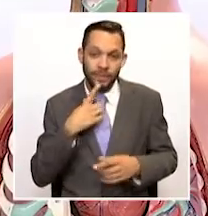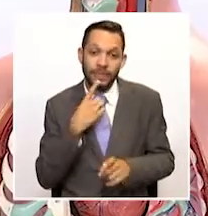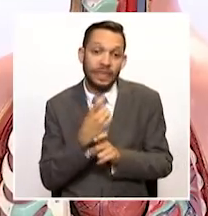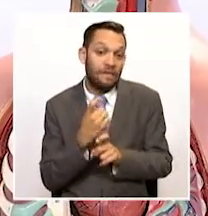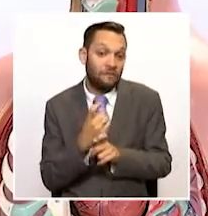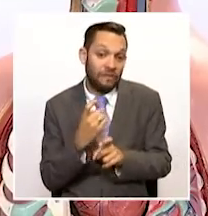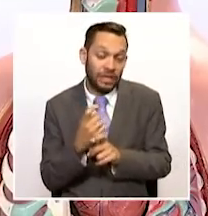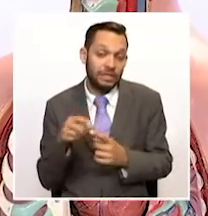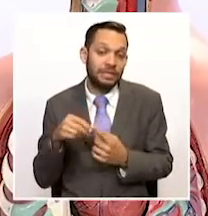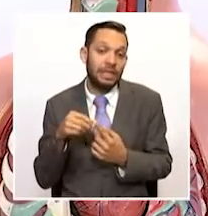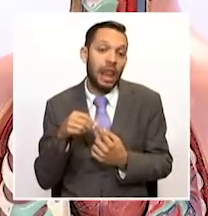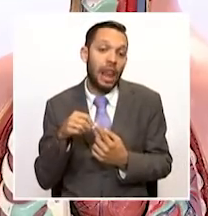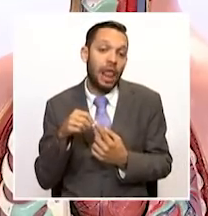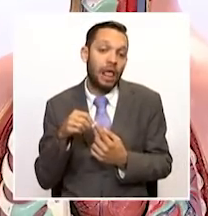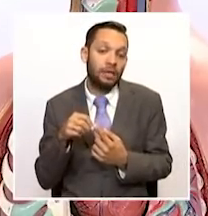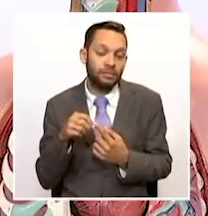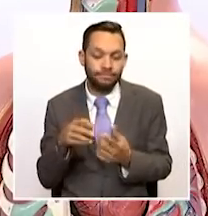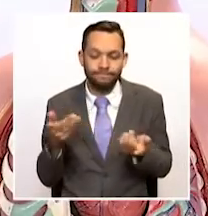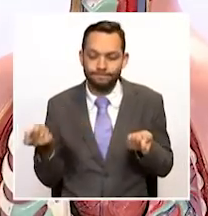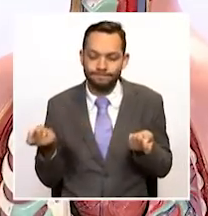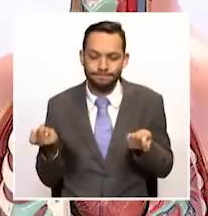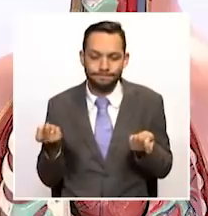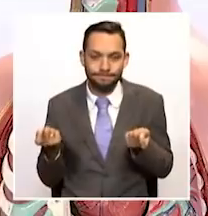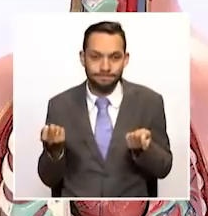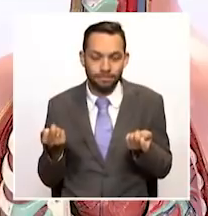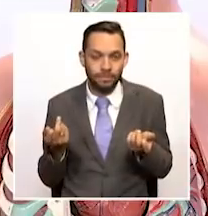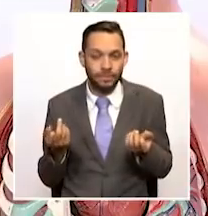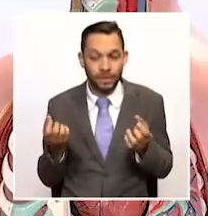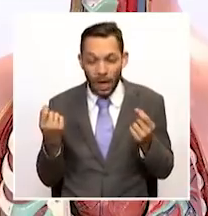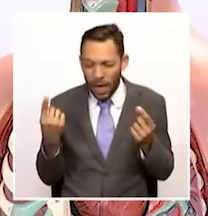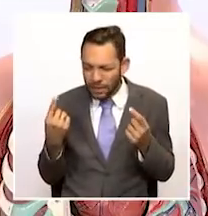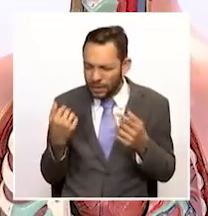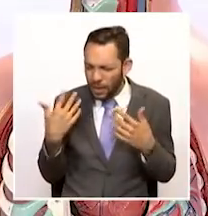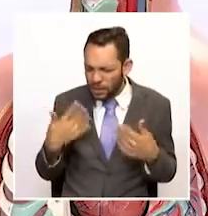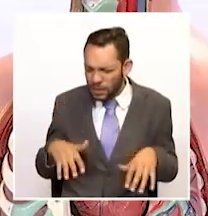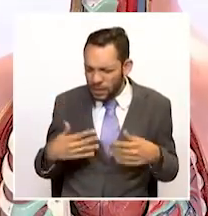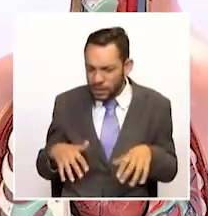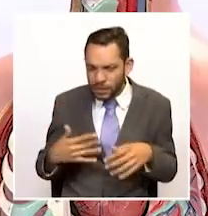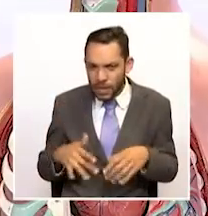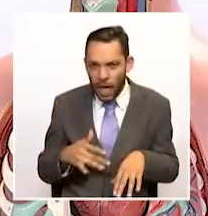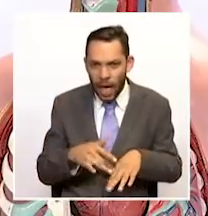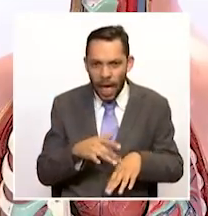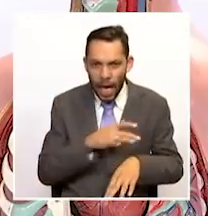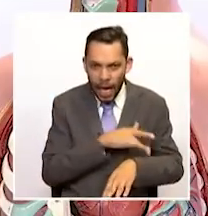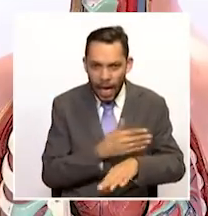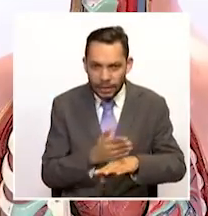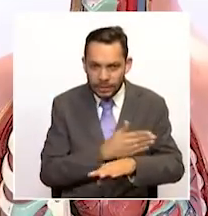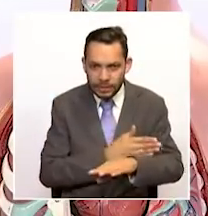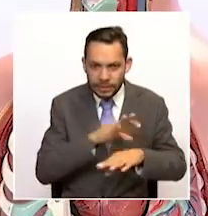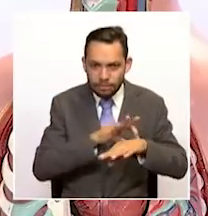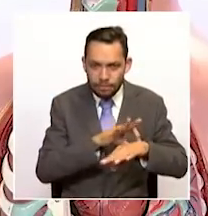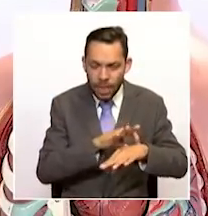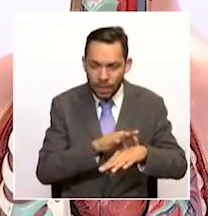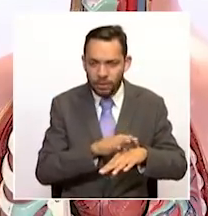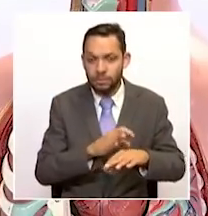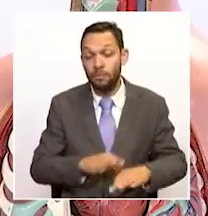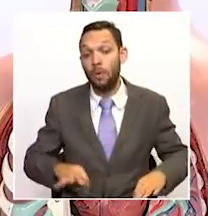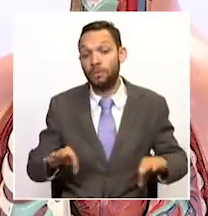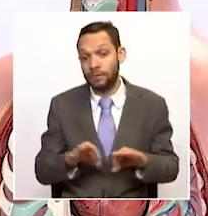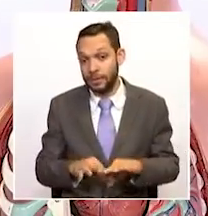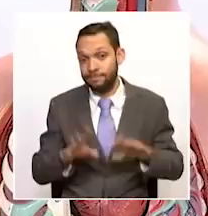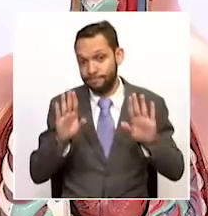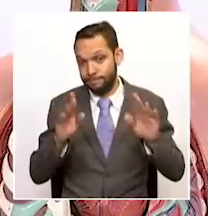su caso clínico tenemos que llegar a eso para entender que hay que ir a una consulta médica no ya